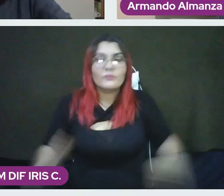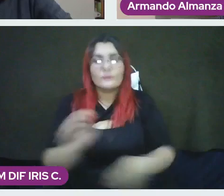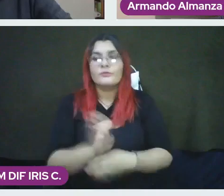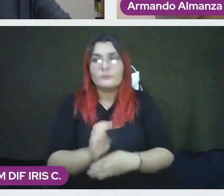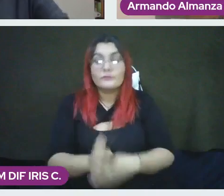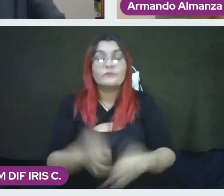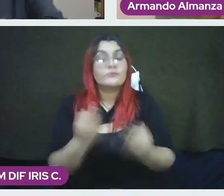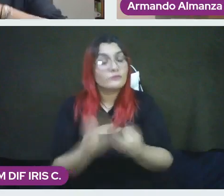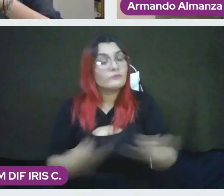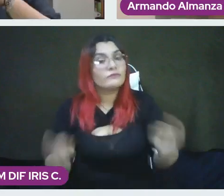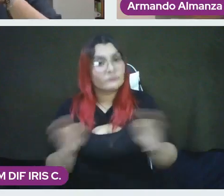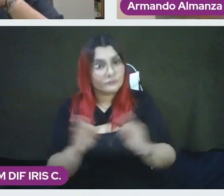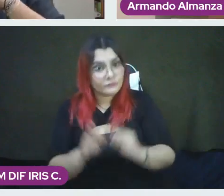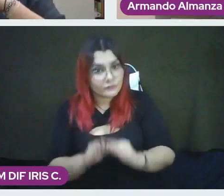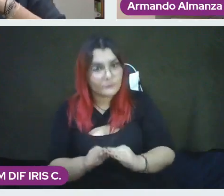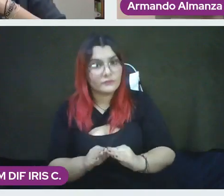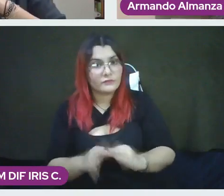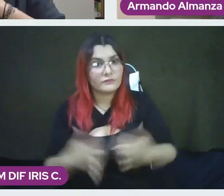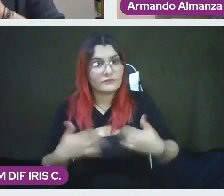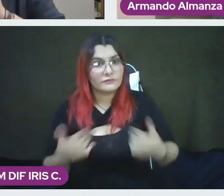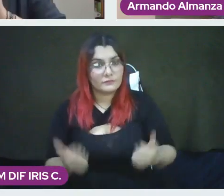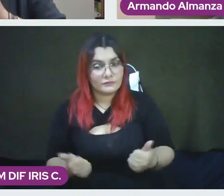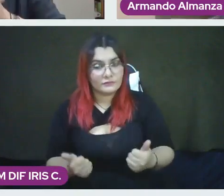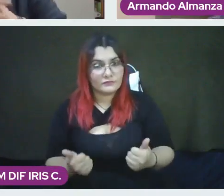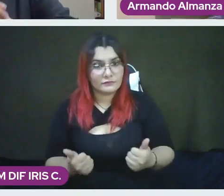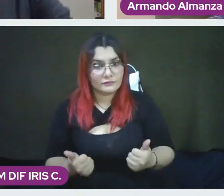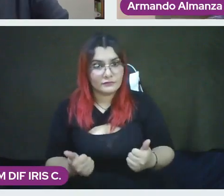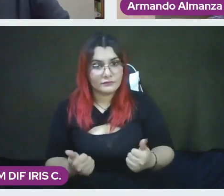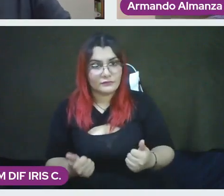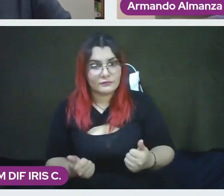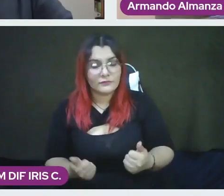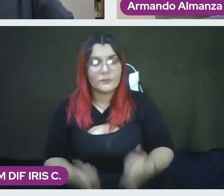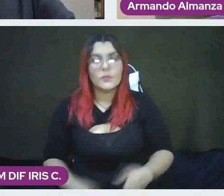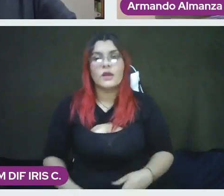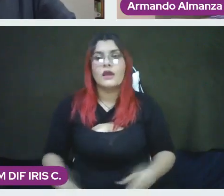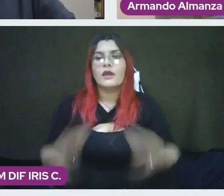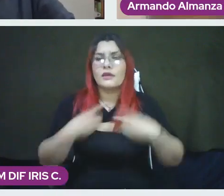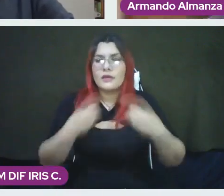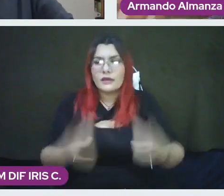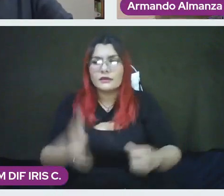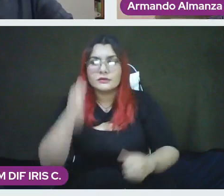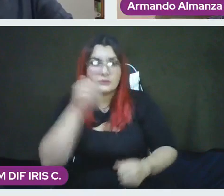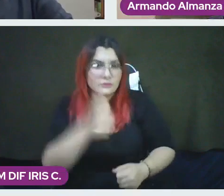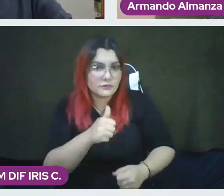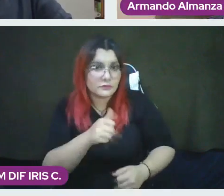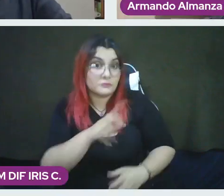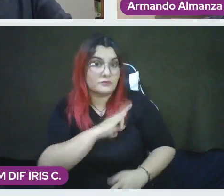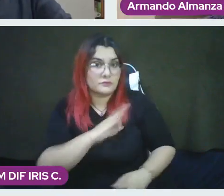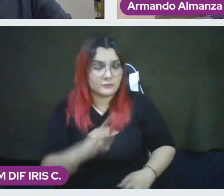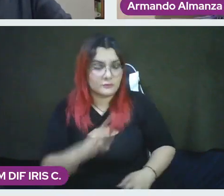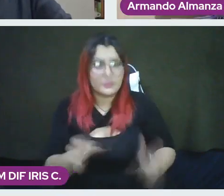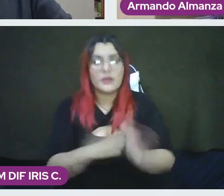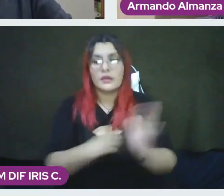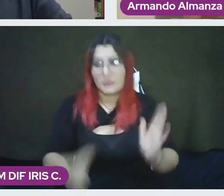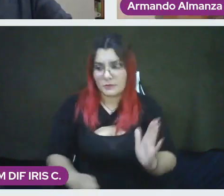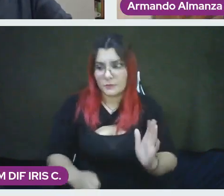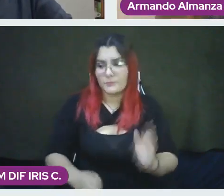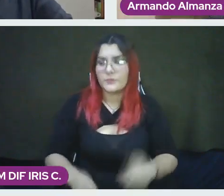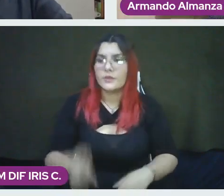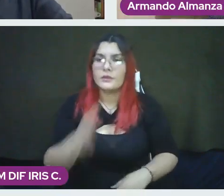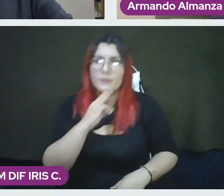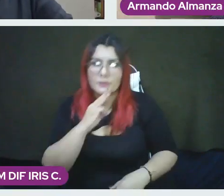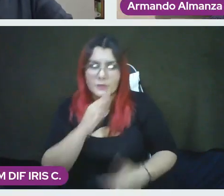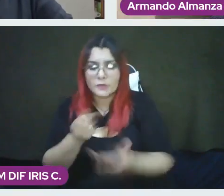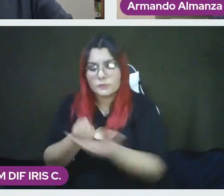ejemplo, vuelvo a lo mismo y a la relación madre-hijo. La madre que va a parir un hijo, ¿realmente tiene ese